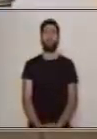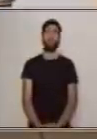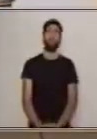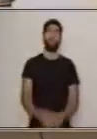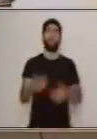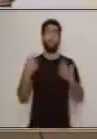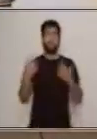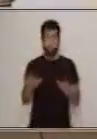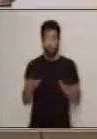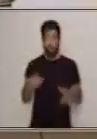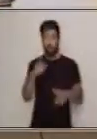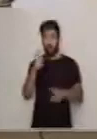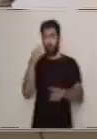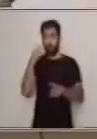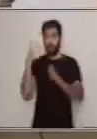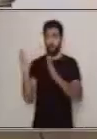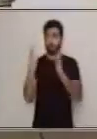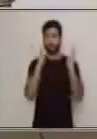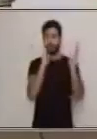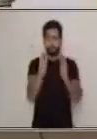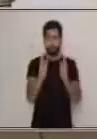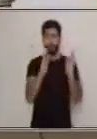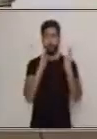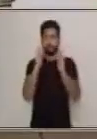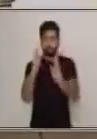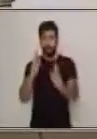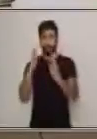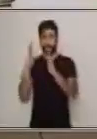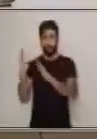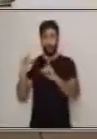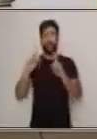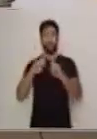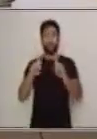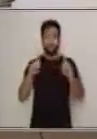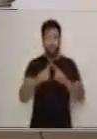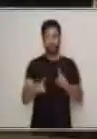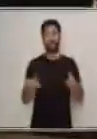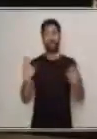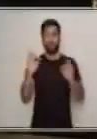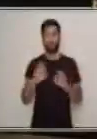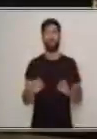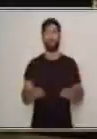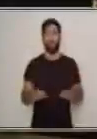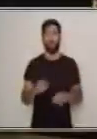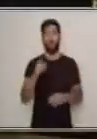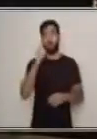Esas fueron nuestras escenas. ¿Qué fue lo que realizamos? Fue una